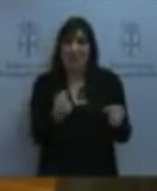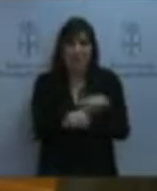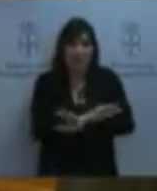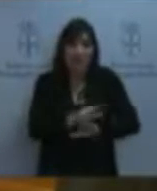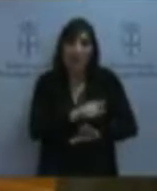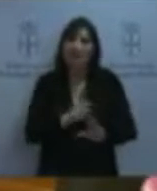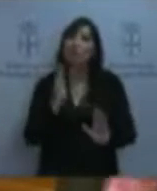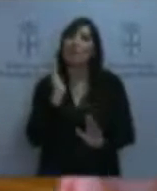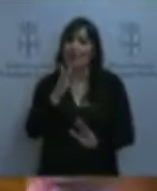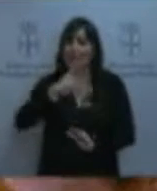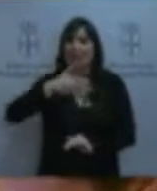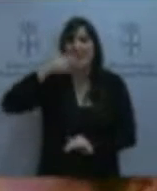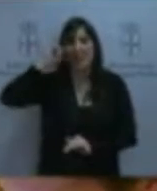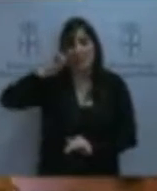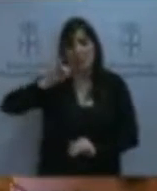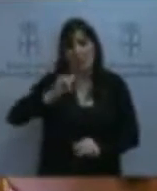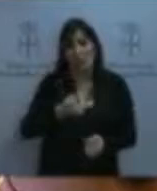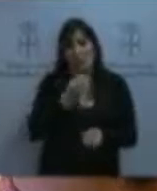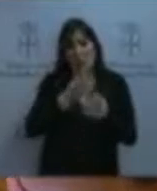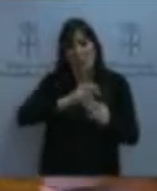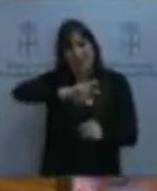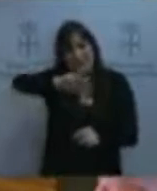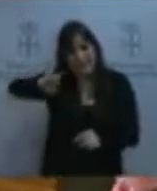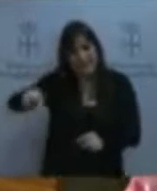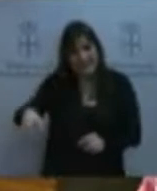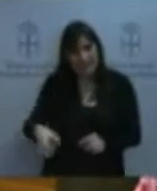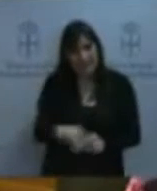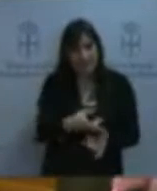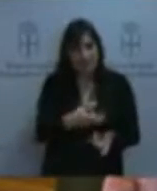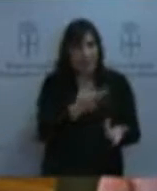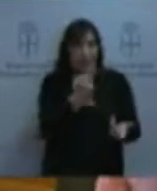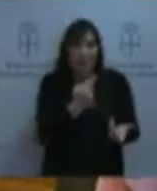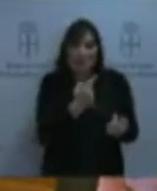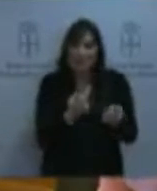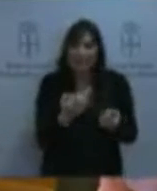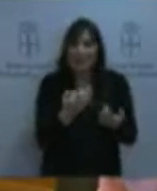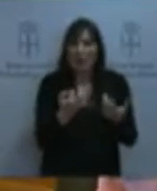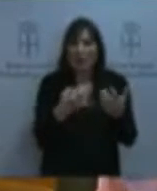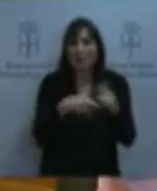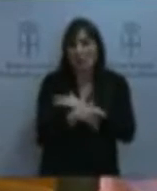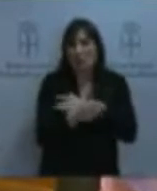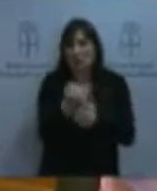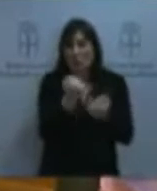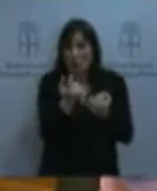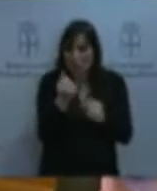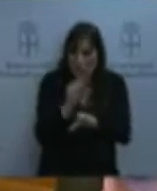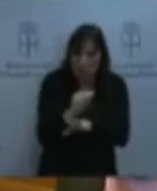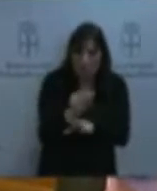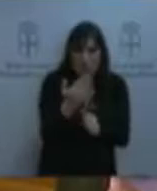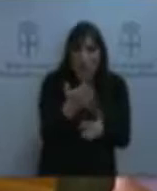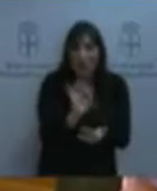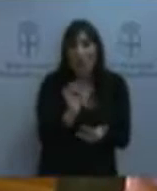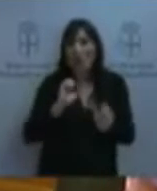su falta de compromiso para dotar o de fondos económicos o un convenio adecuado para este banco